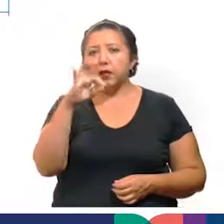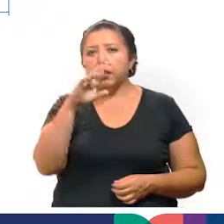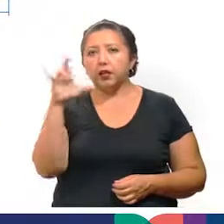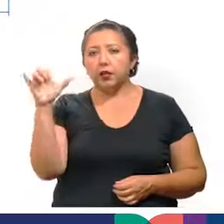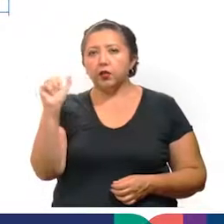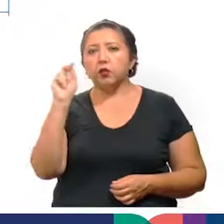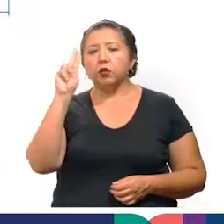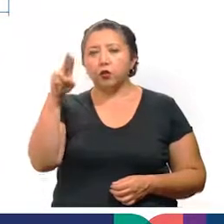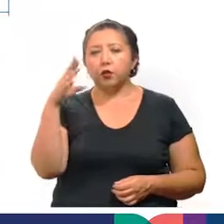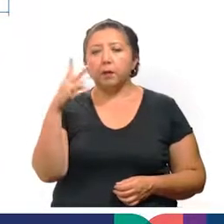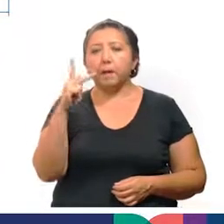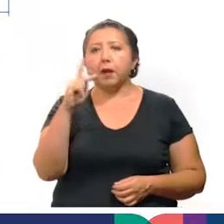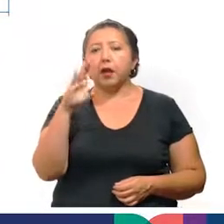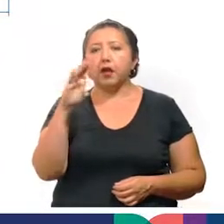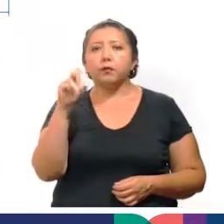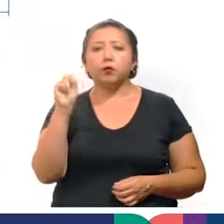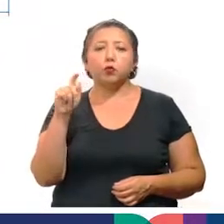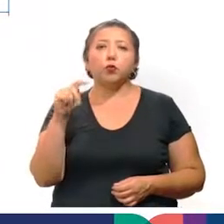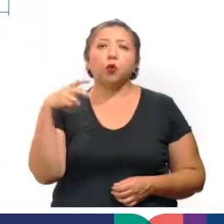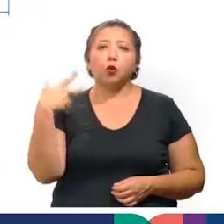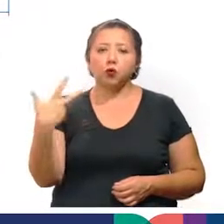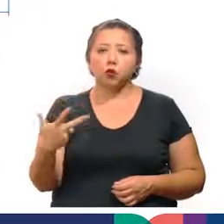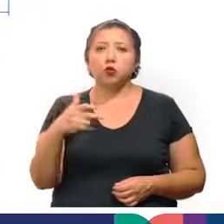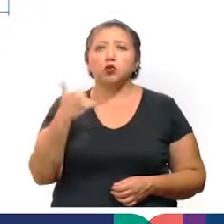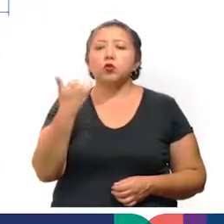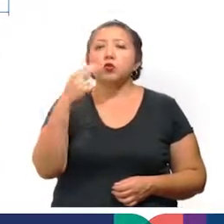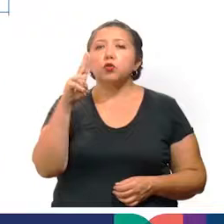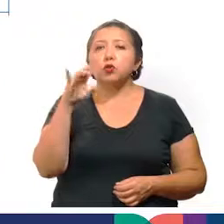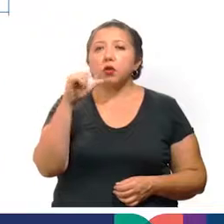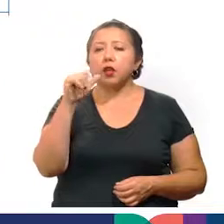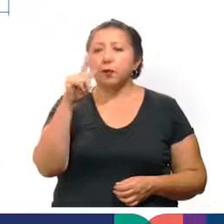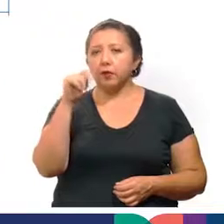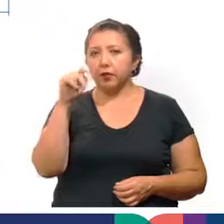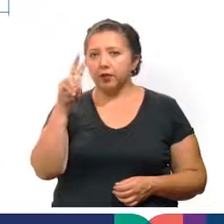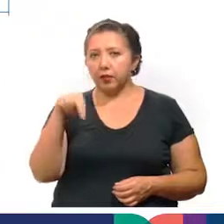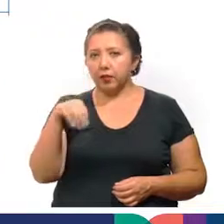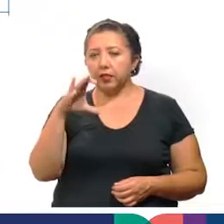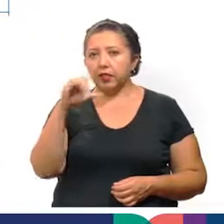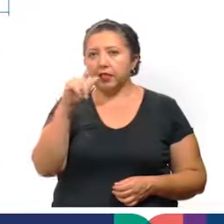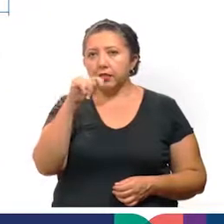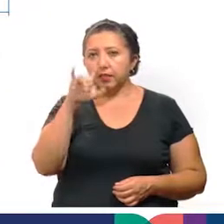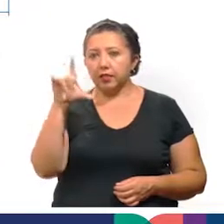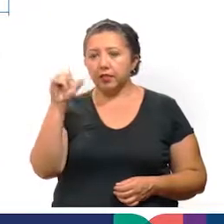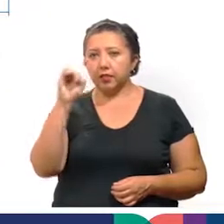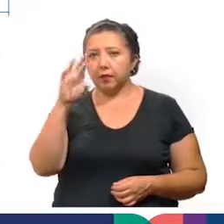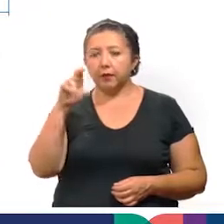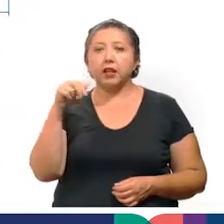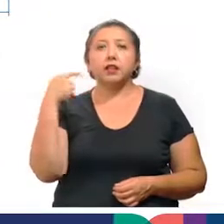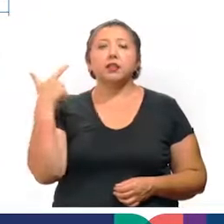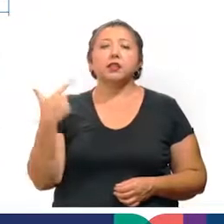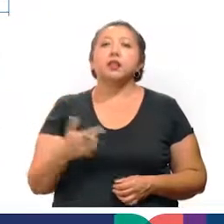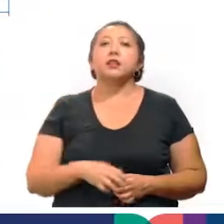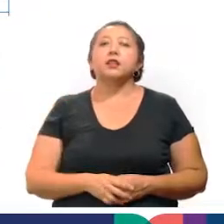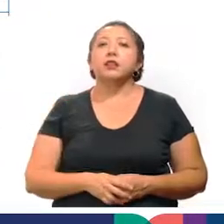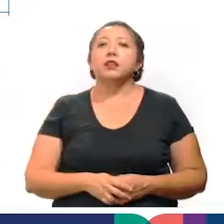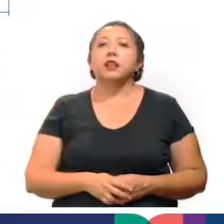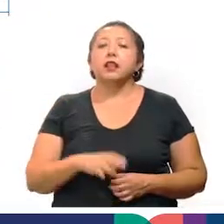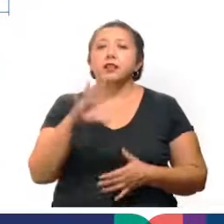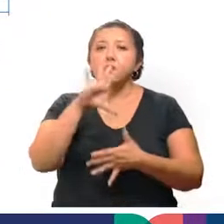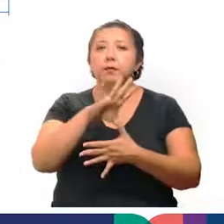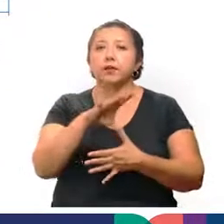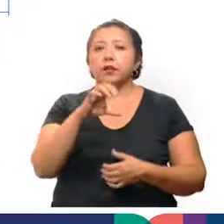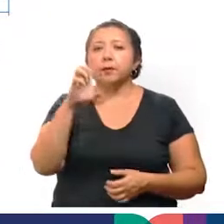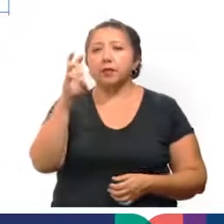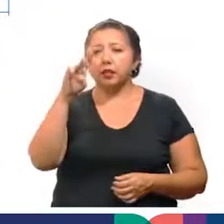y Pacaptún con 8 personas contagiadas, Yucalpetén, Francisco y Madero y Castilla Cámara con 7 contagiadas, Las